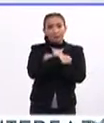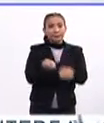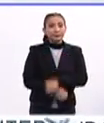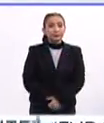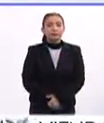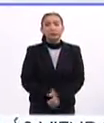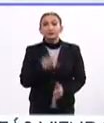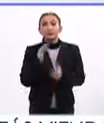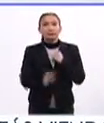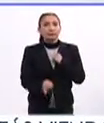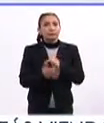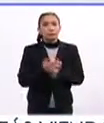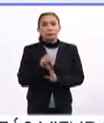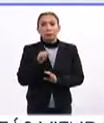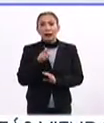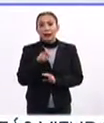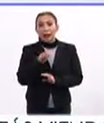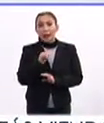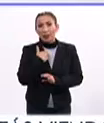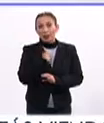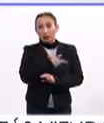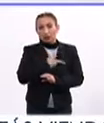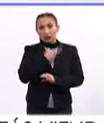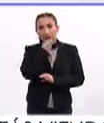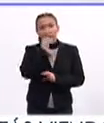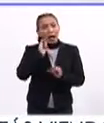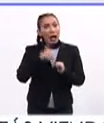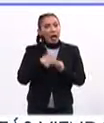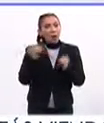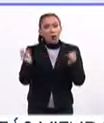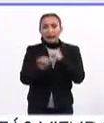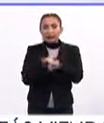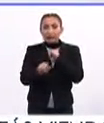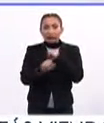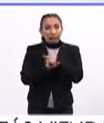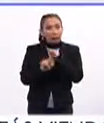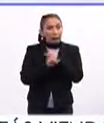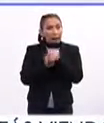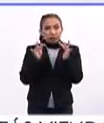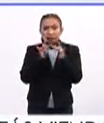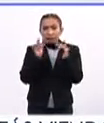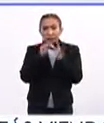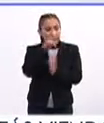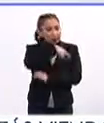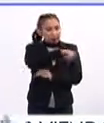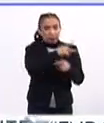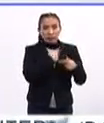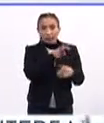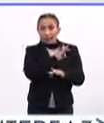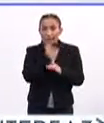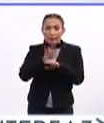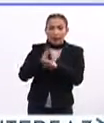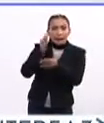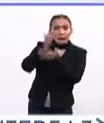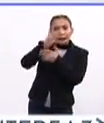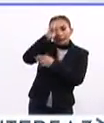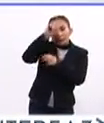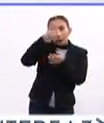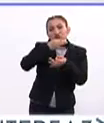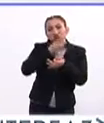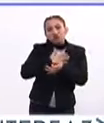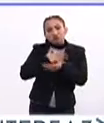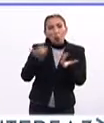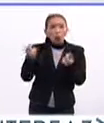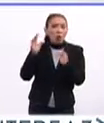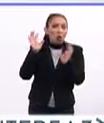Claro. Finalmente, Mariana, nos gustaría que nos proporcionaras algunas páginas de internet donde la gente pueda tener más asesoría o conocer